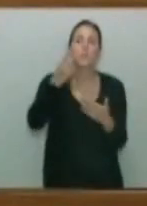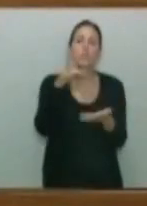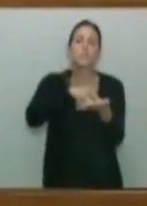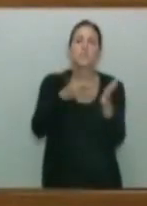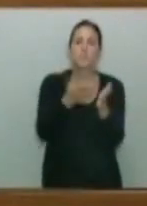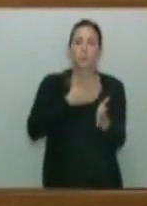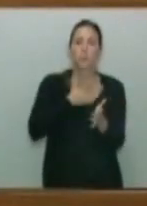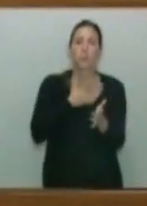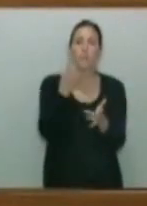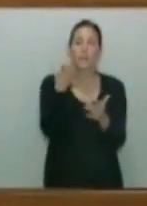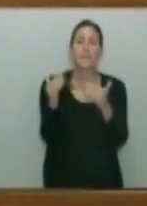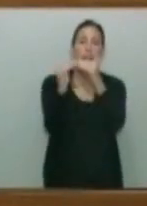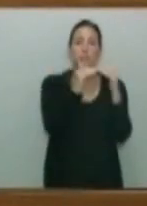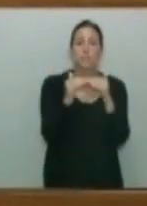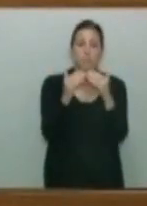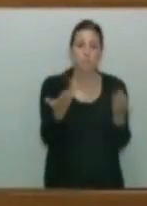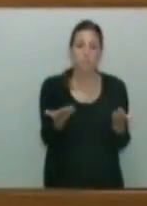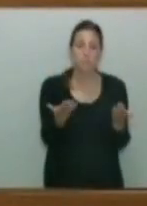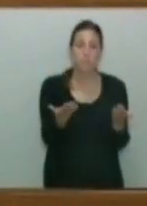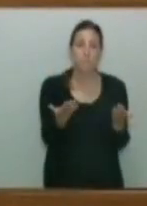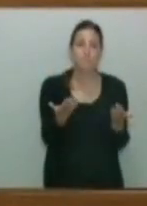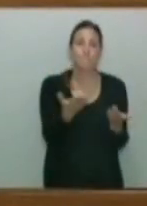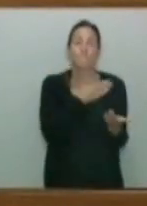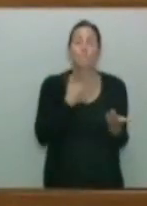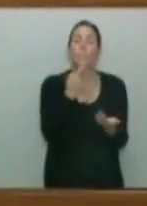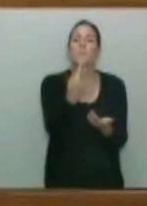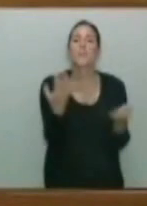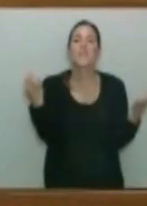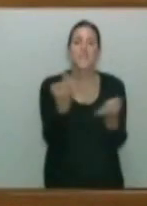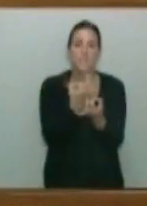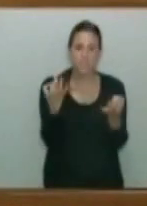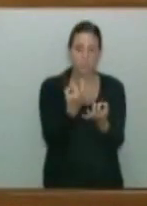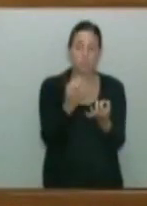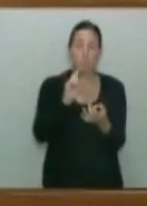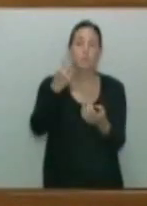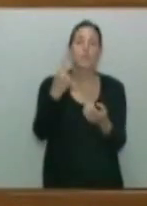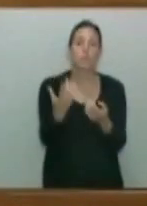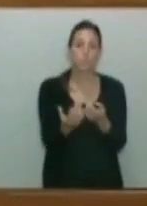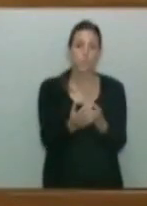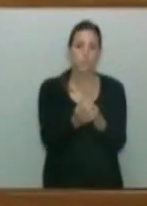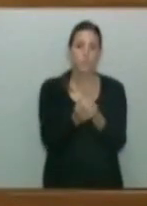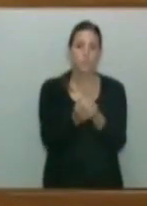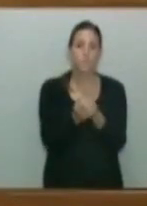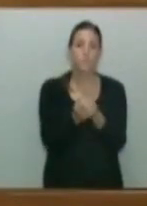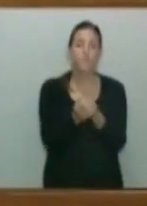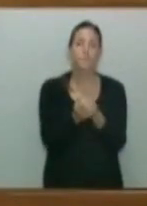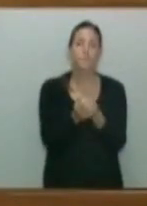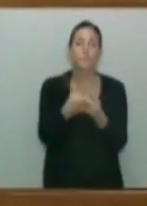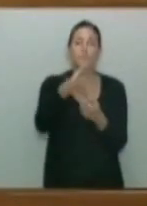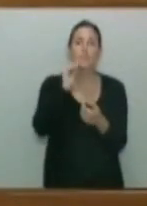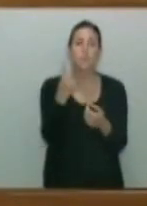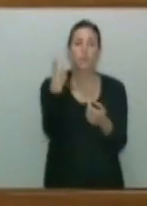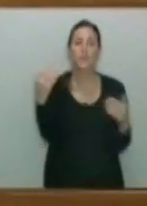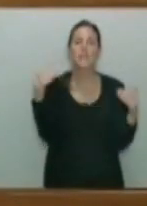problema de falta de equidad. ¿Y qué queremos decir con falta de equidad? Pues lo primero, entendemos por falta de